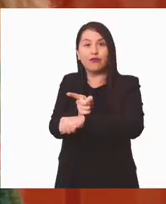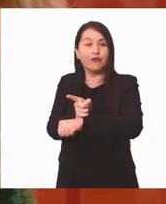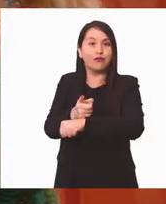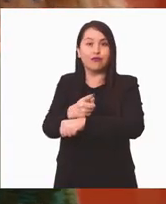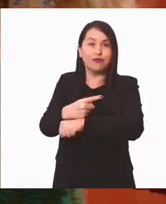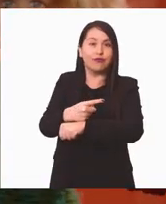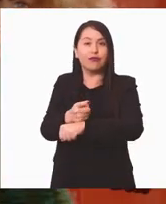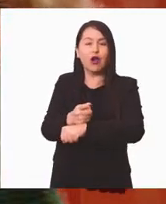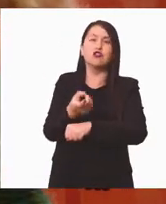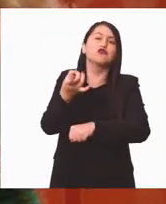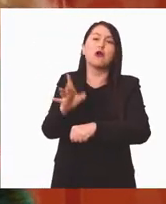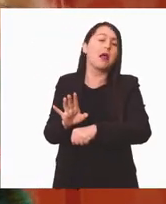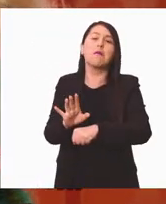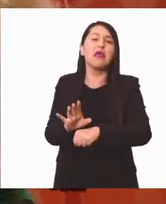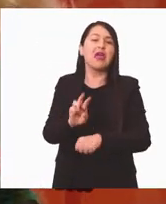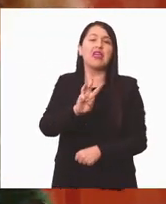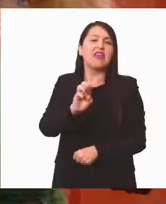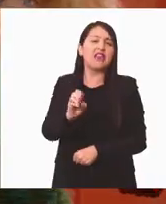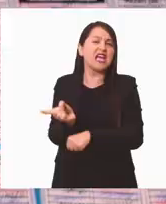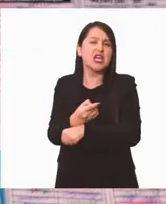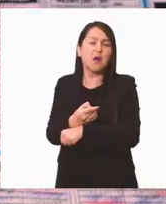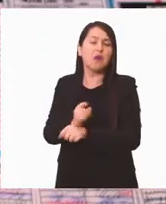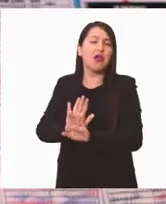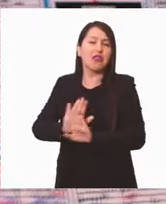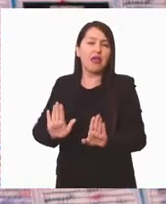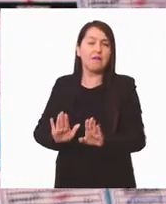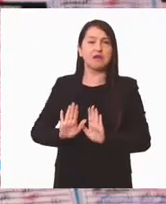mis cálculos, solo estuvimos ausentes 30 segundos.